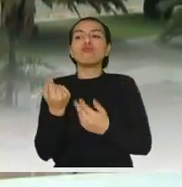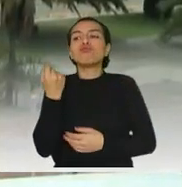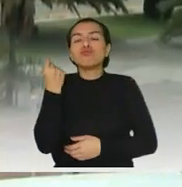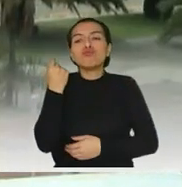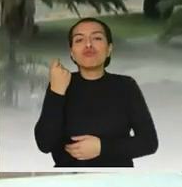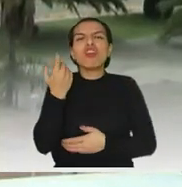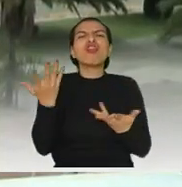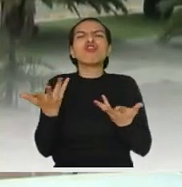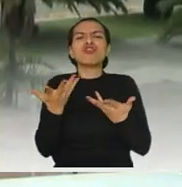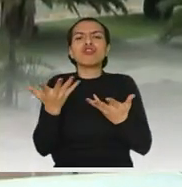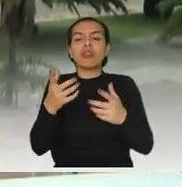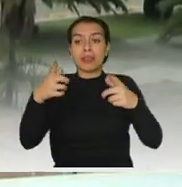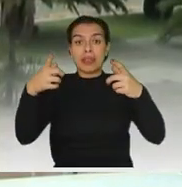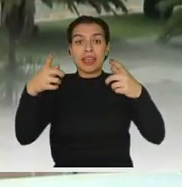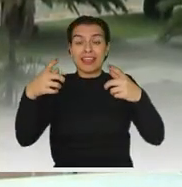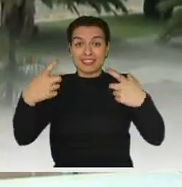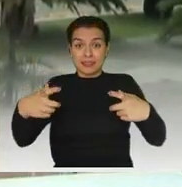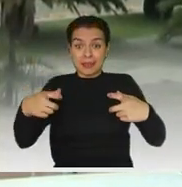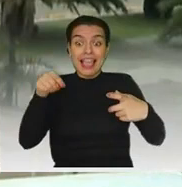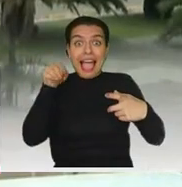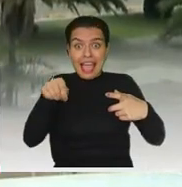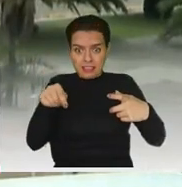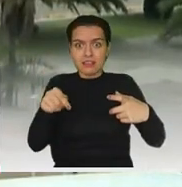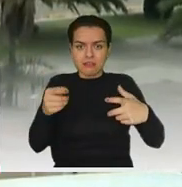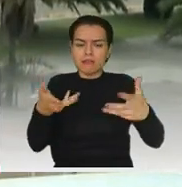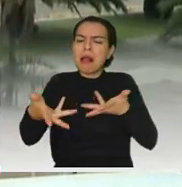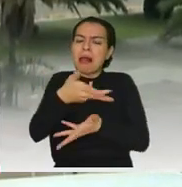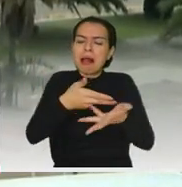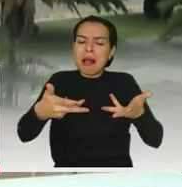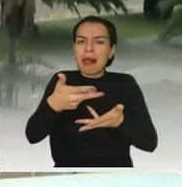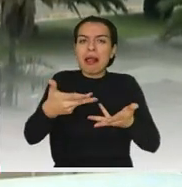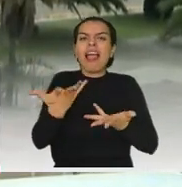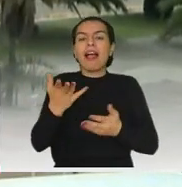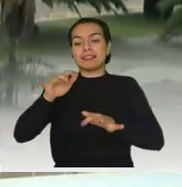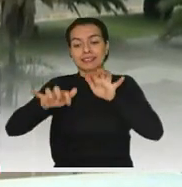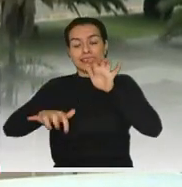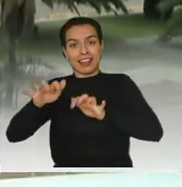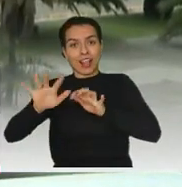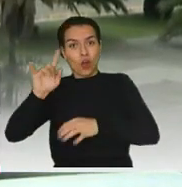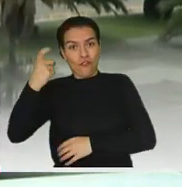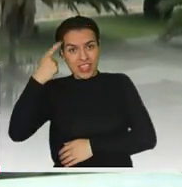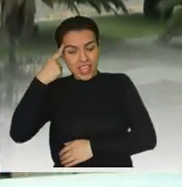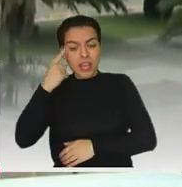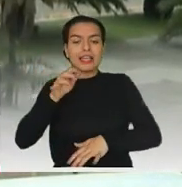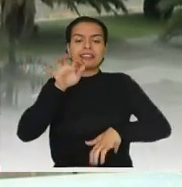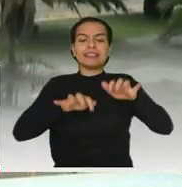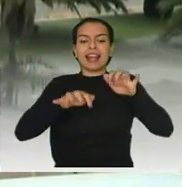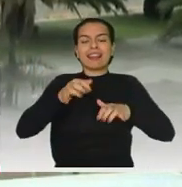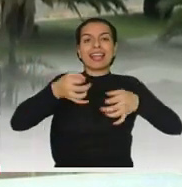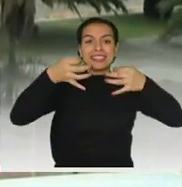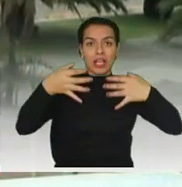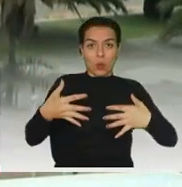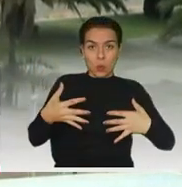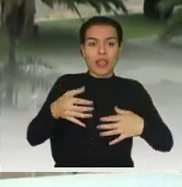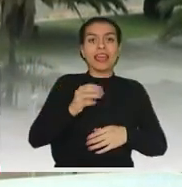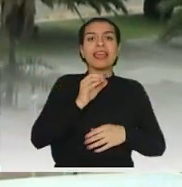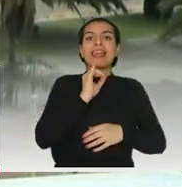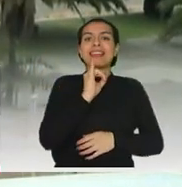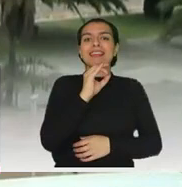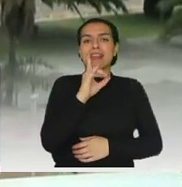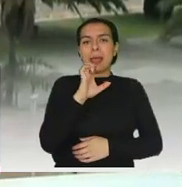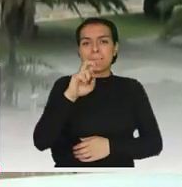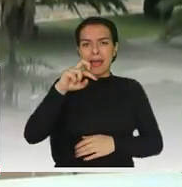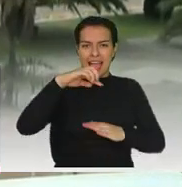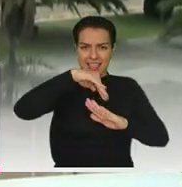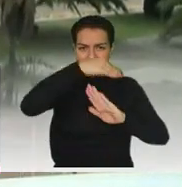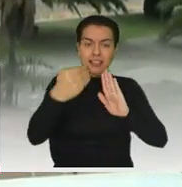plazoleta del Estadio Nemesio Camacho El Campín, donde funcionarios de la Secretaría de Gobierno, Secretaría de Seguridad, del IDEPAC y del IDRD firmaron